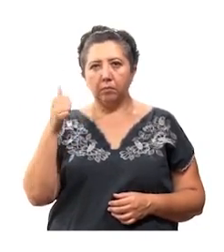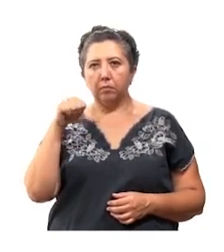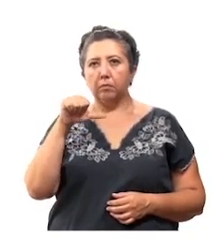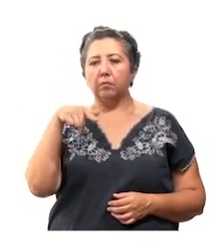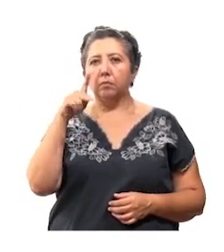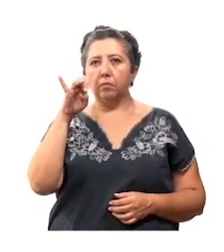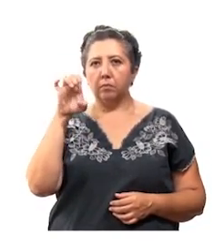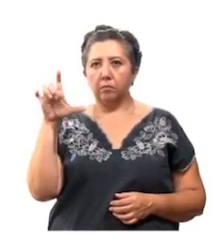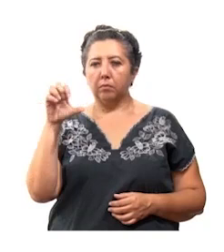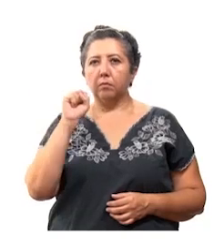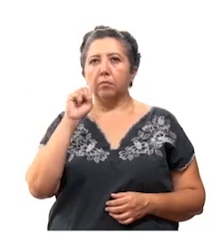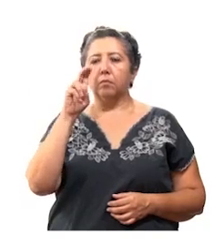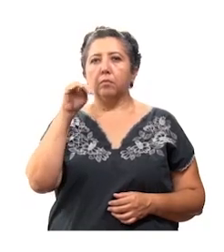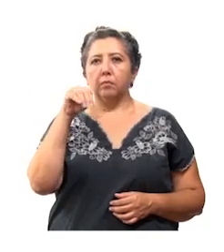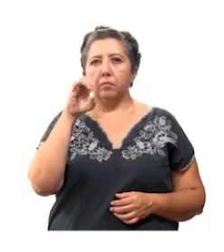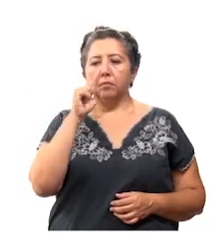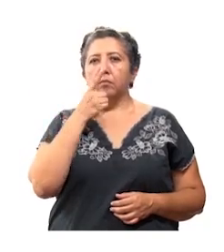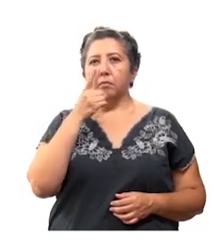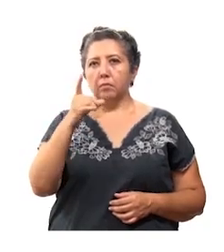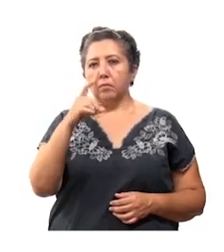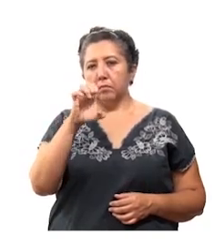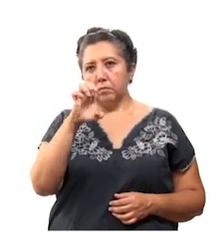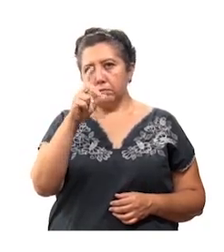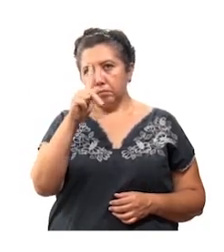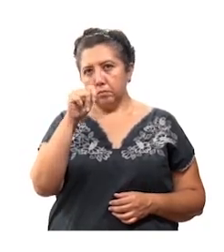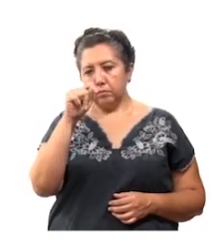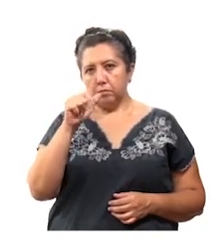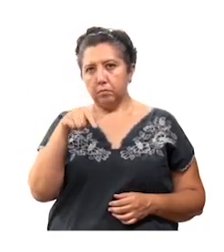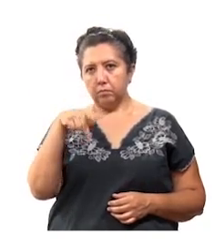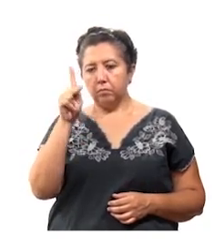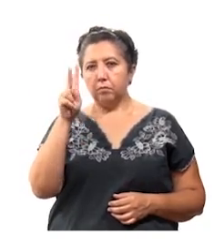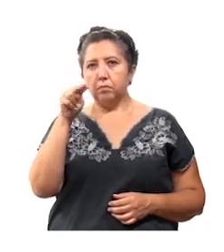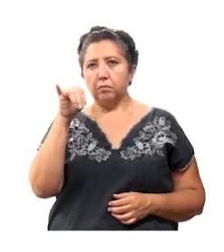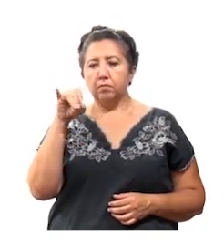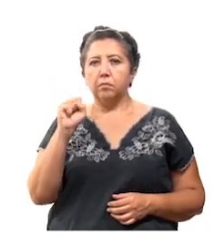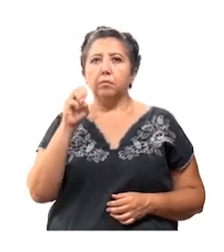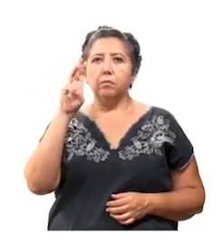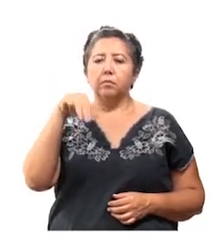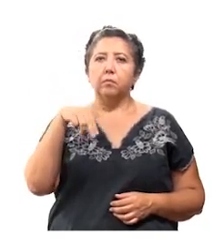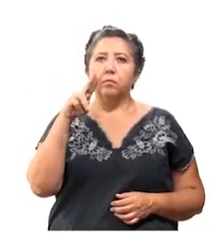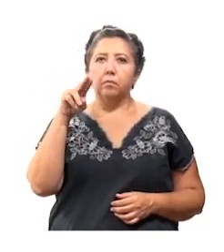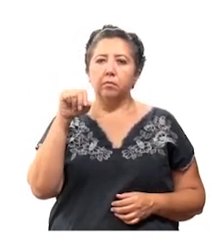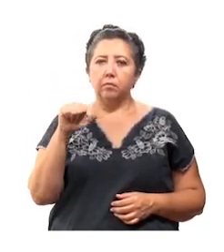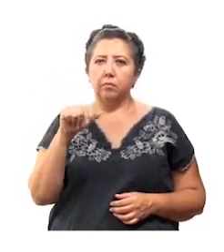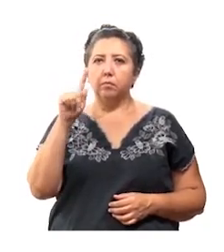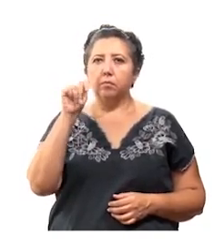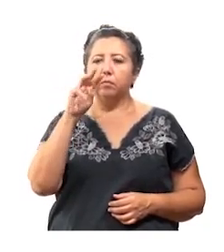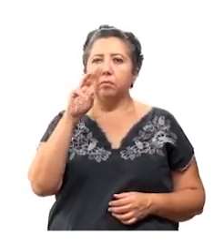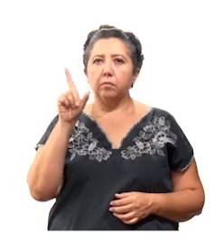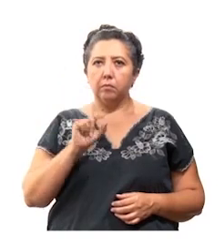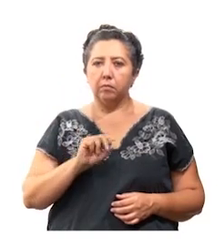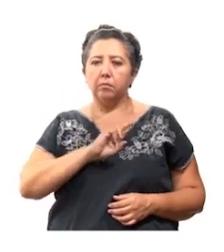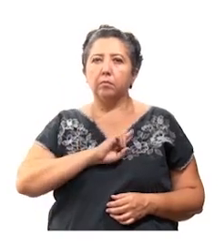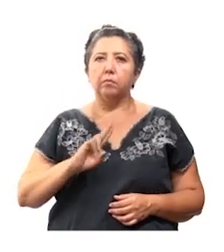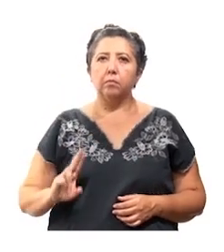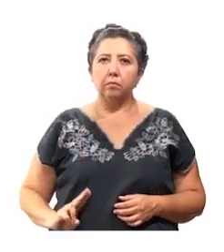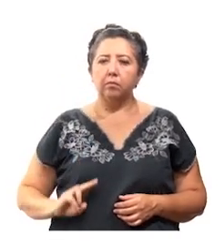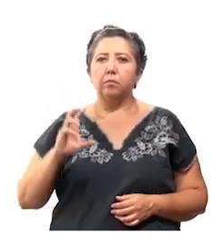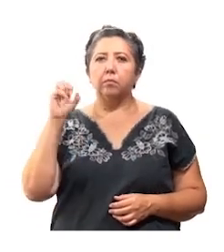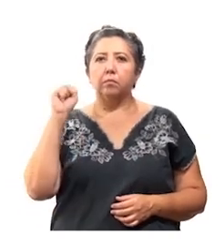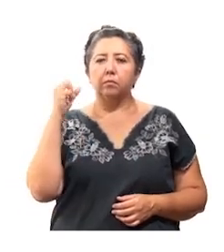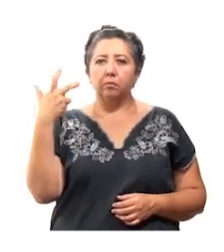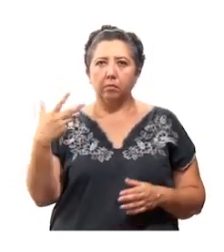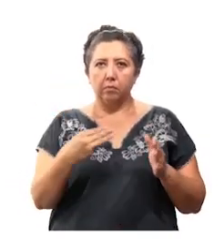Aquil, Buxots, Canzacap, Chemash, Espita, Canacín, Motul, Muna, Sinanché, Temozón y Humán. De